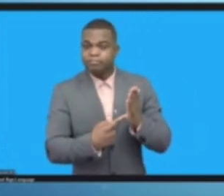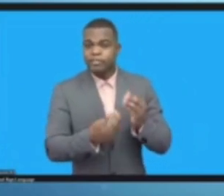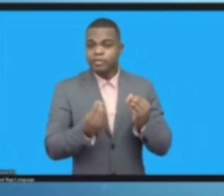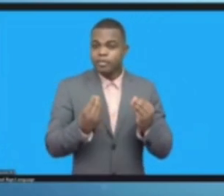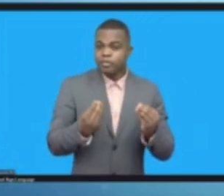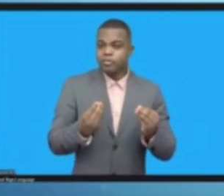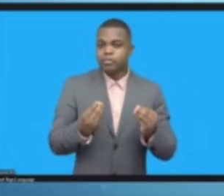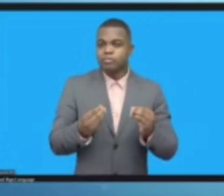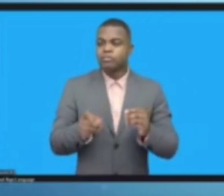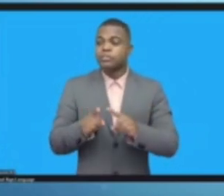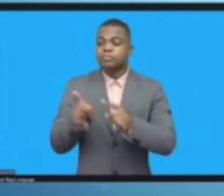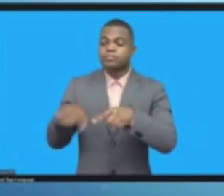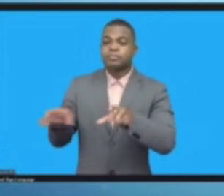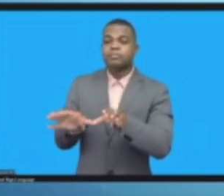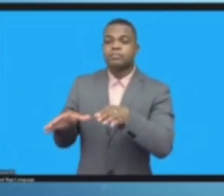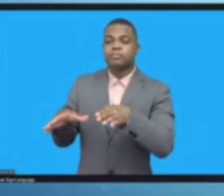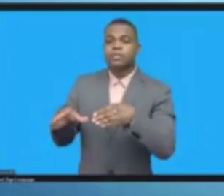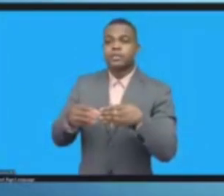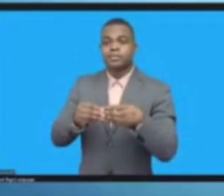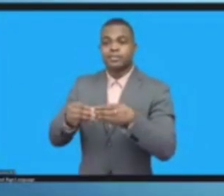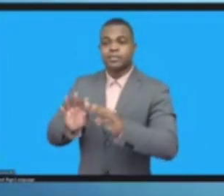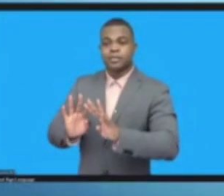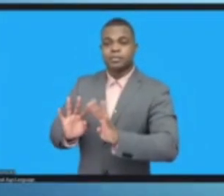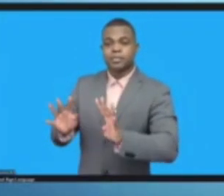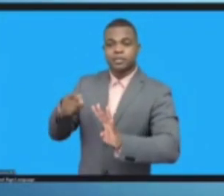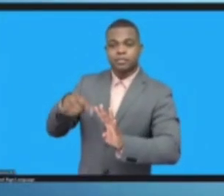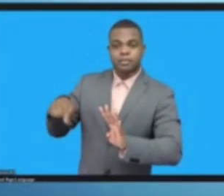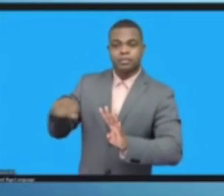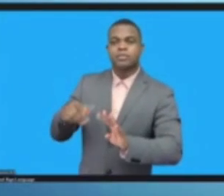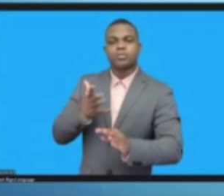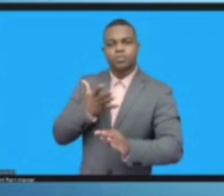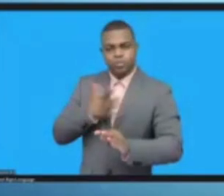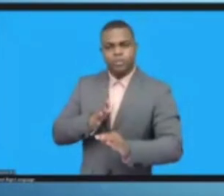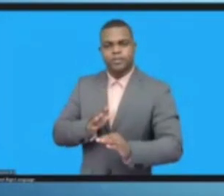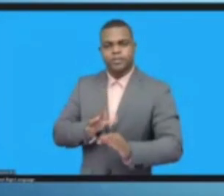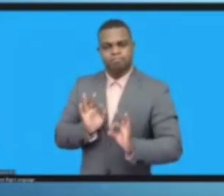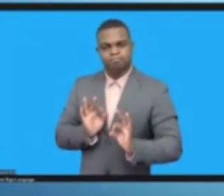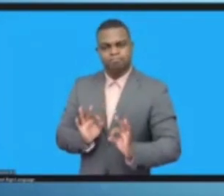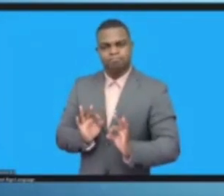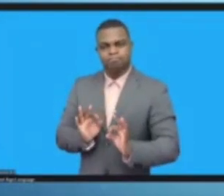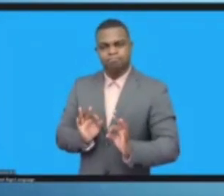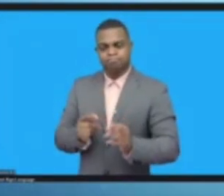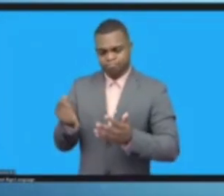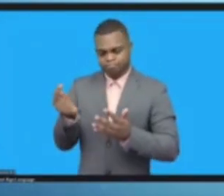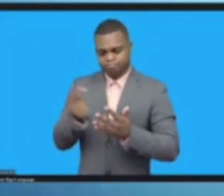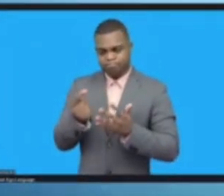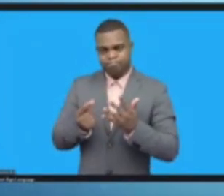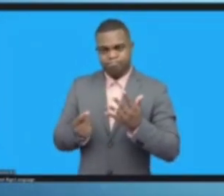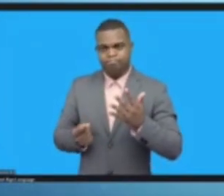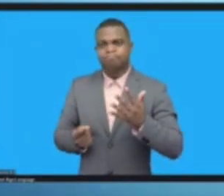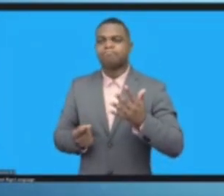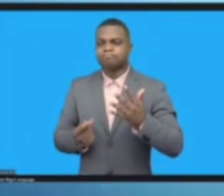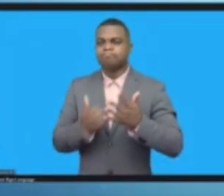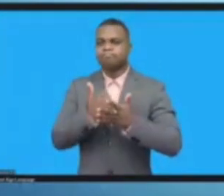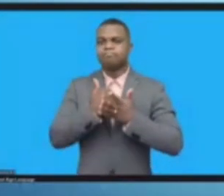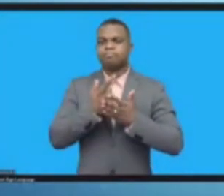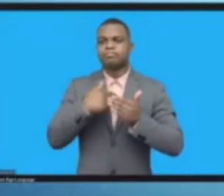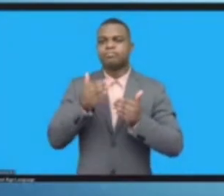internet actual y el entorno digital en términos generales Espero que el mundo de 2045